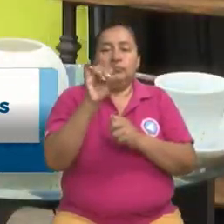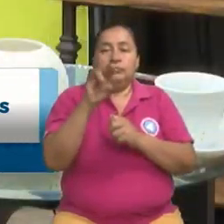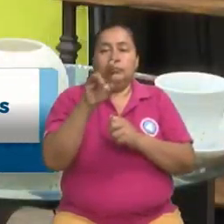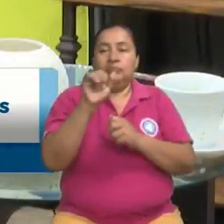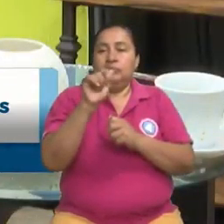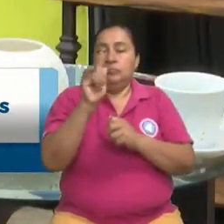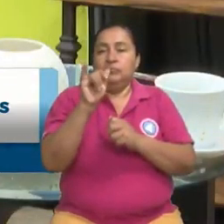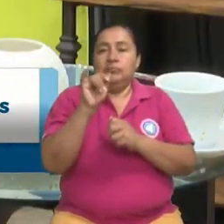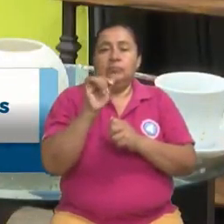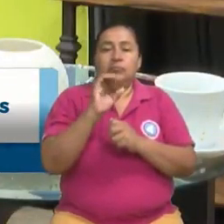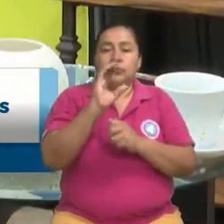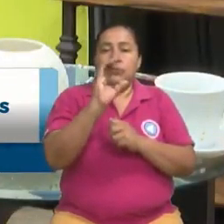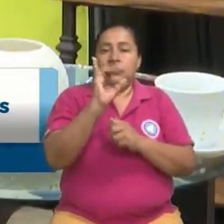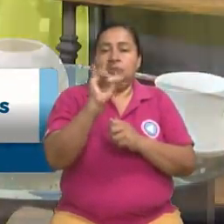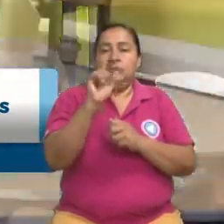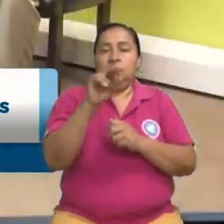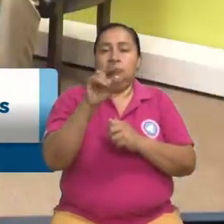nuestro país?